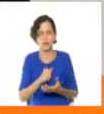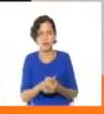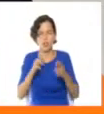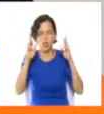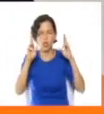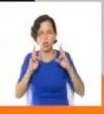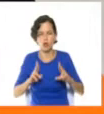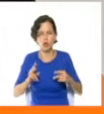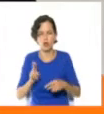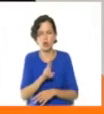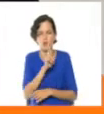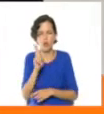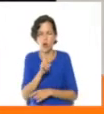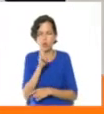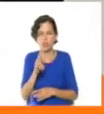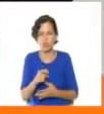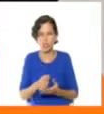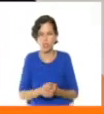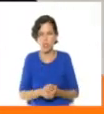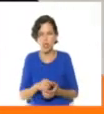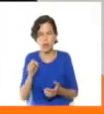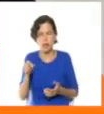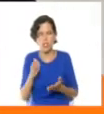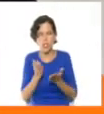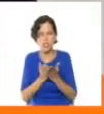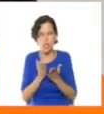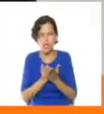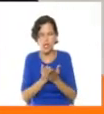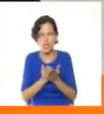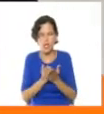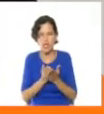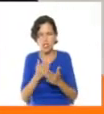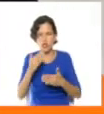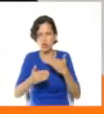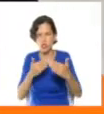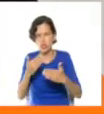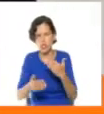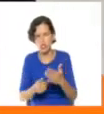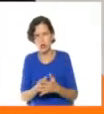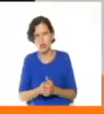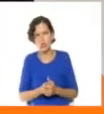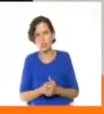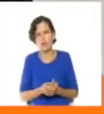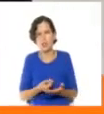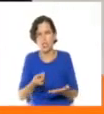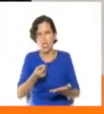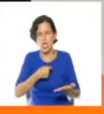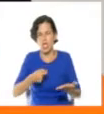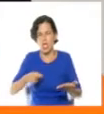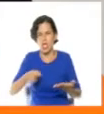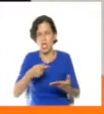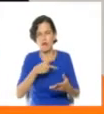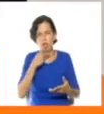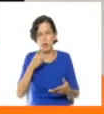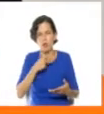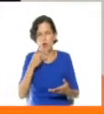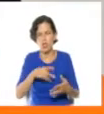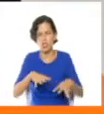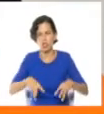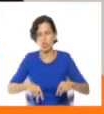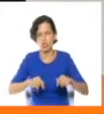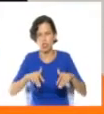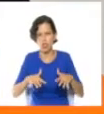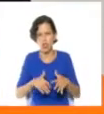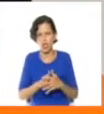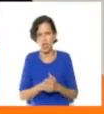que vamos a utilizar en base a esas clases sucesivas va a ser la parte geográfica, político-territorial